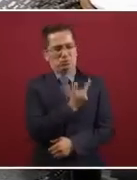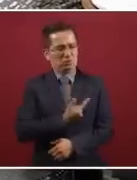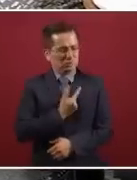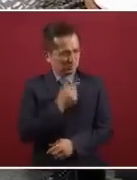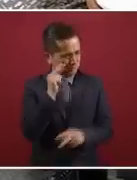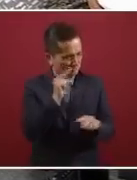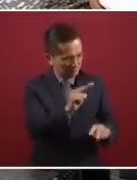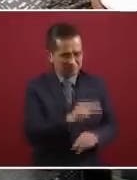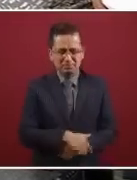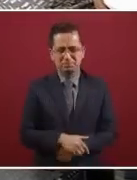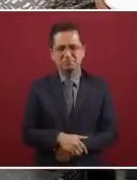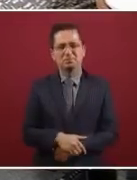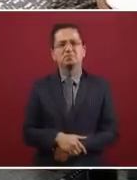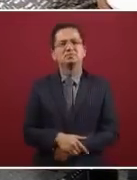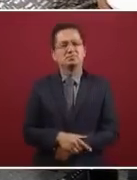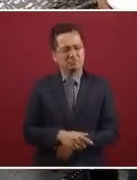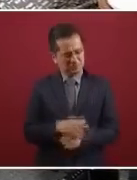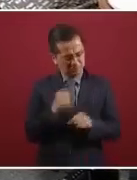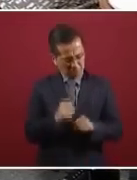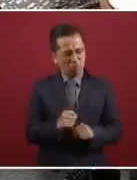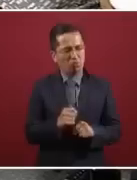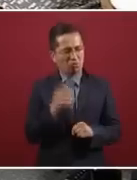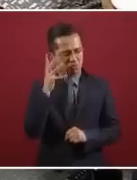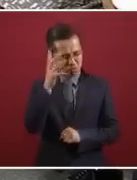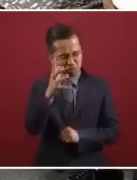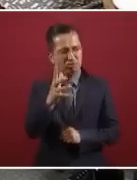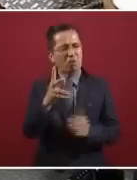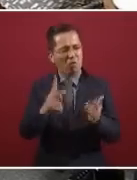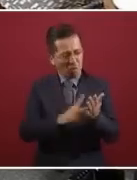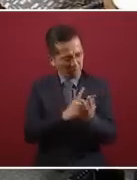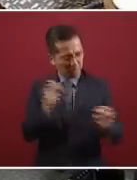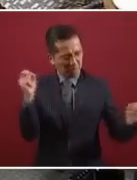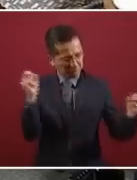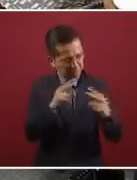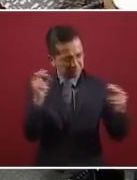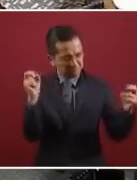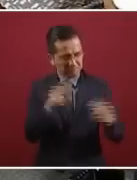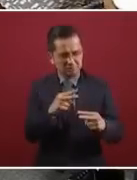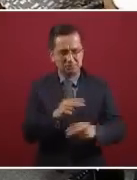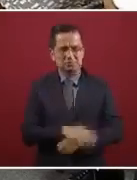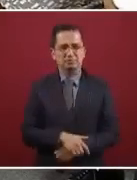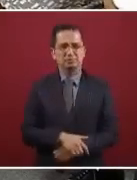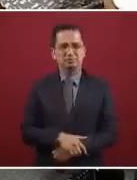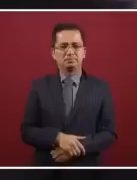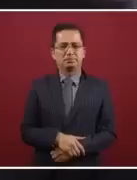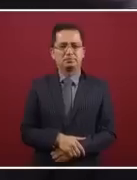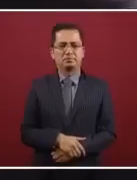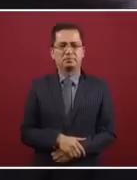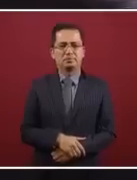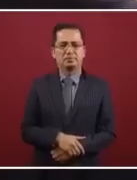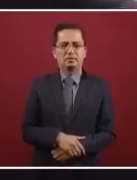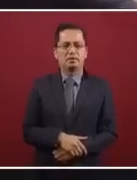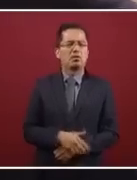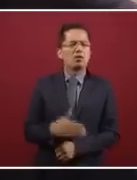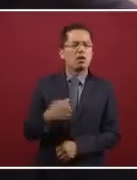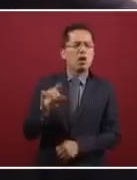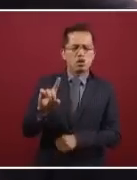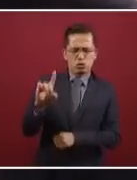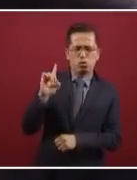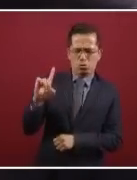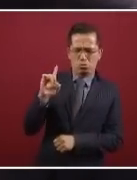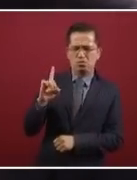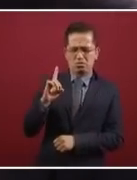vamos a seguir encontrando. Hubo el informe el domingo